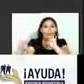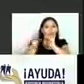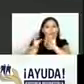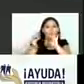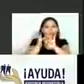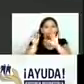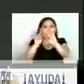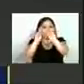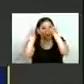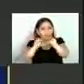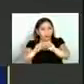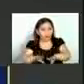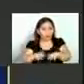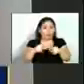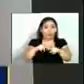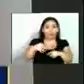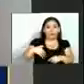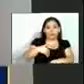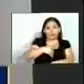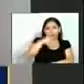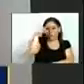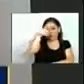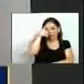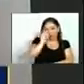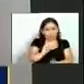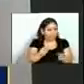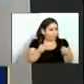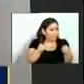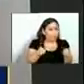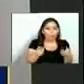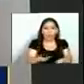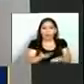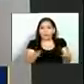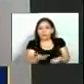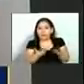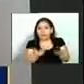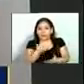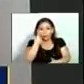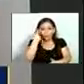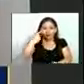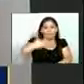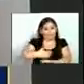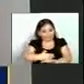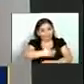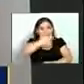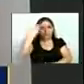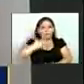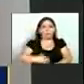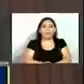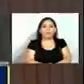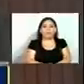capacitarse Pero la cartera De educación Está buscando alternativas Para superar De